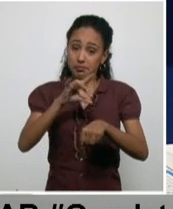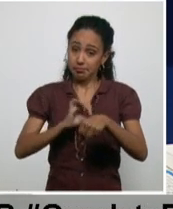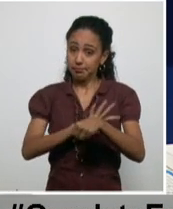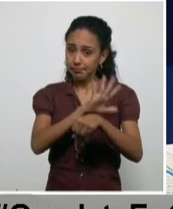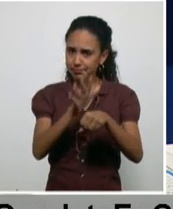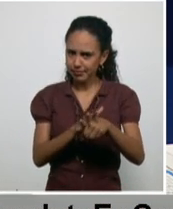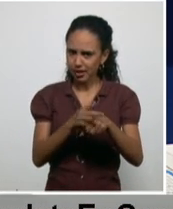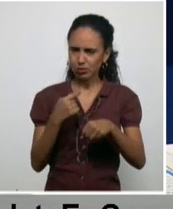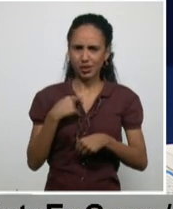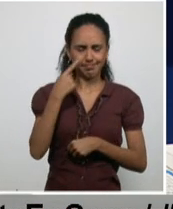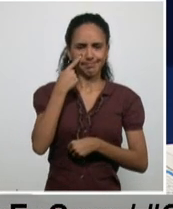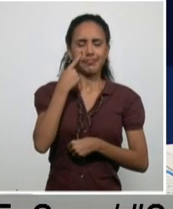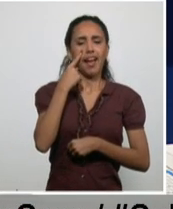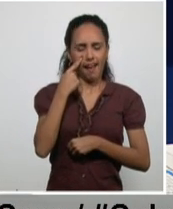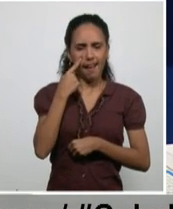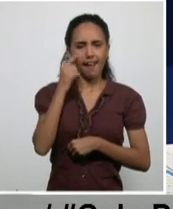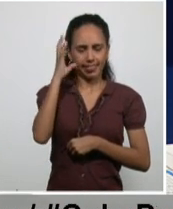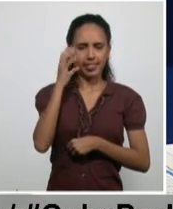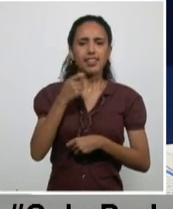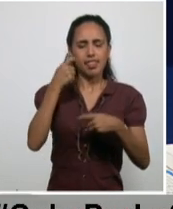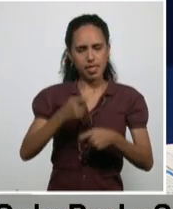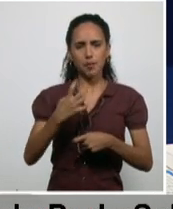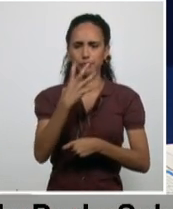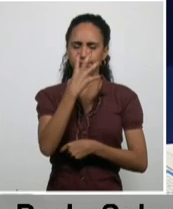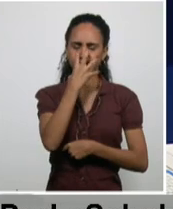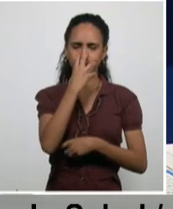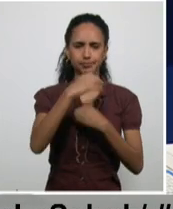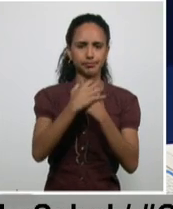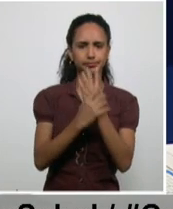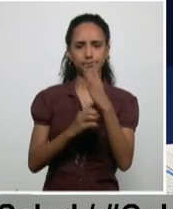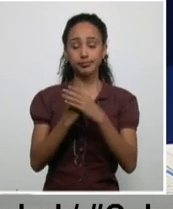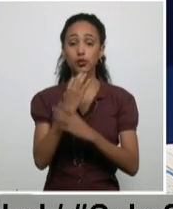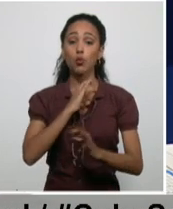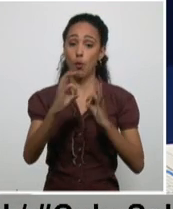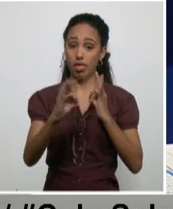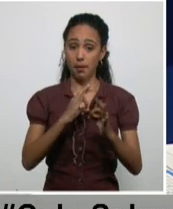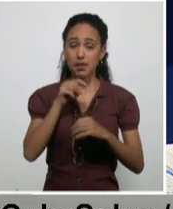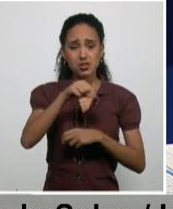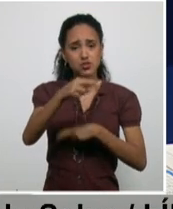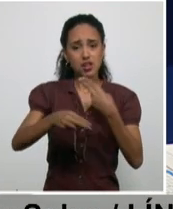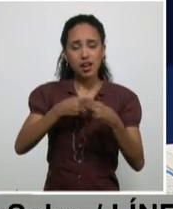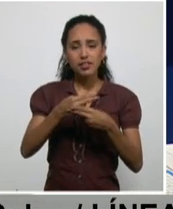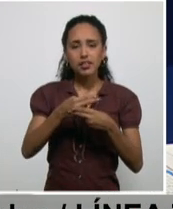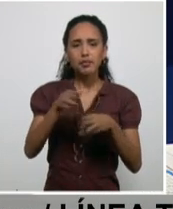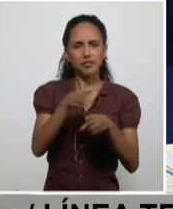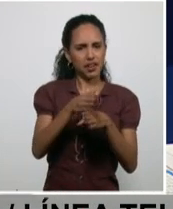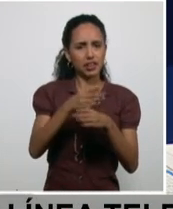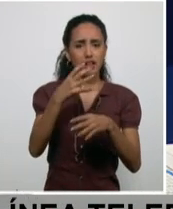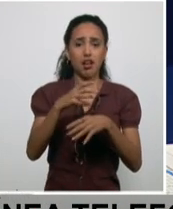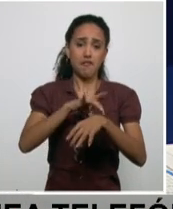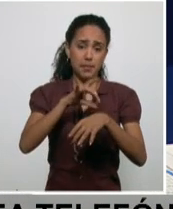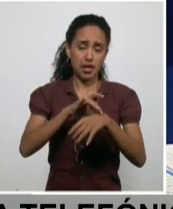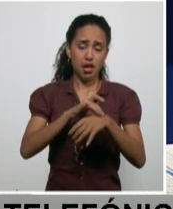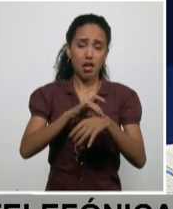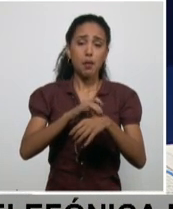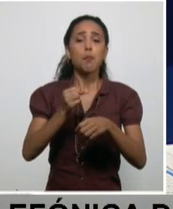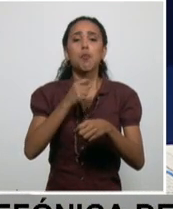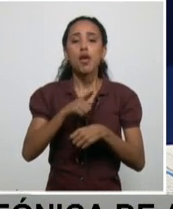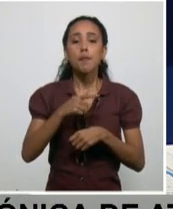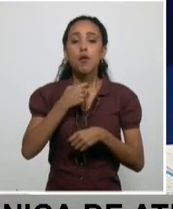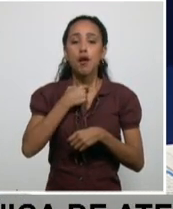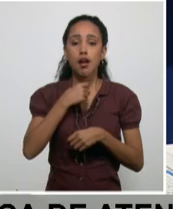cuenta ahí. Eso es para cada tipo de enfermedad, digamos para el ébola, que es